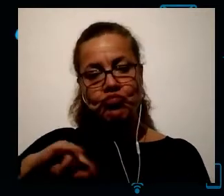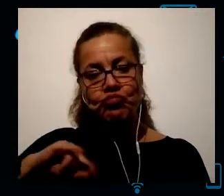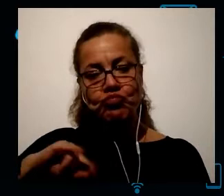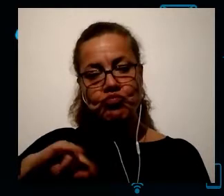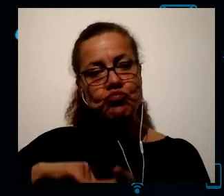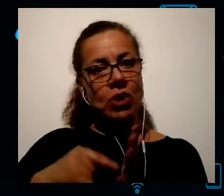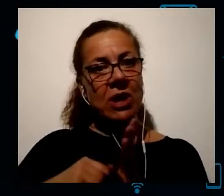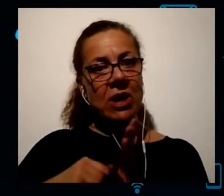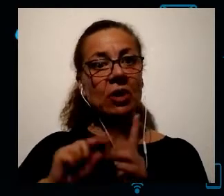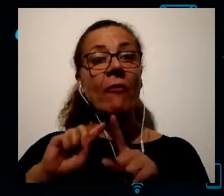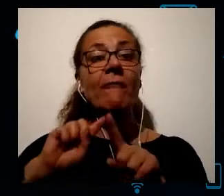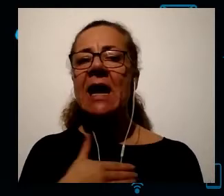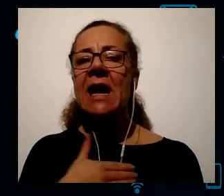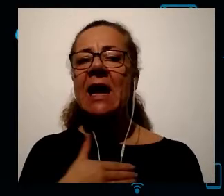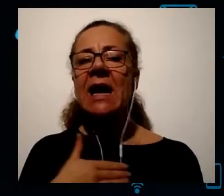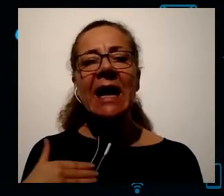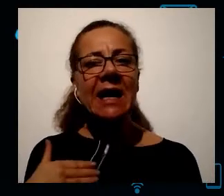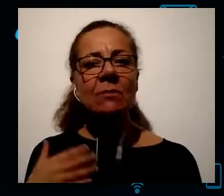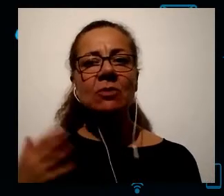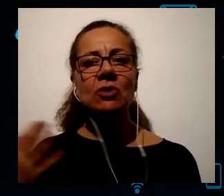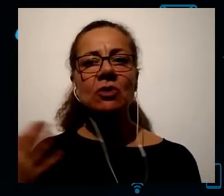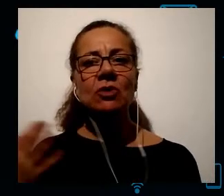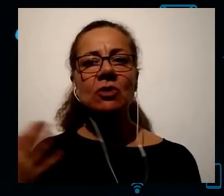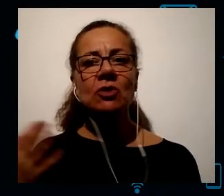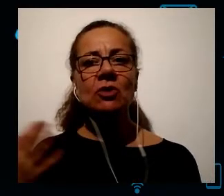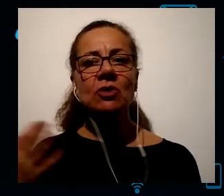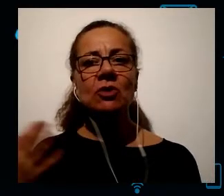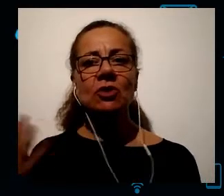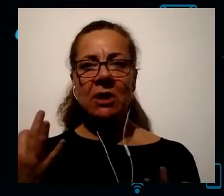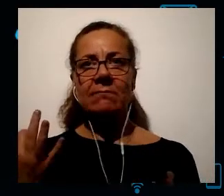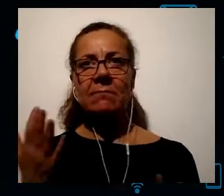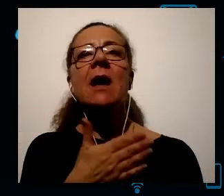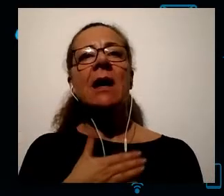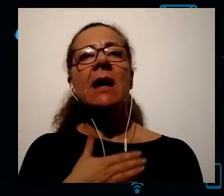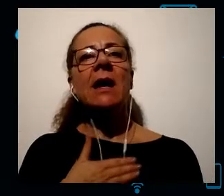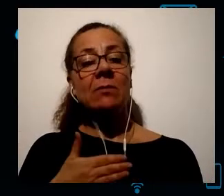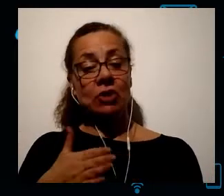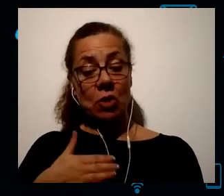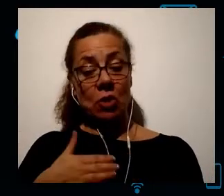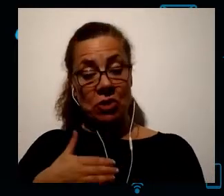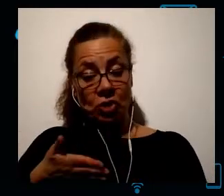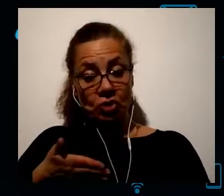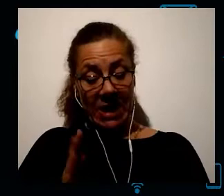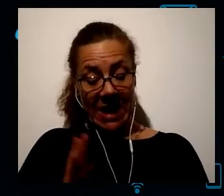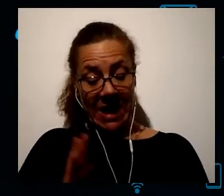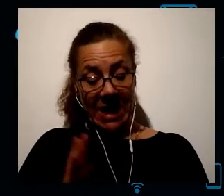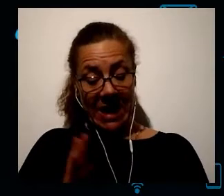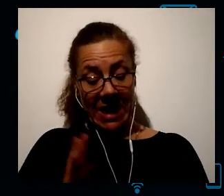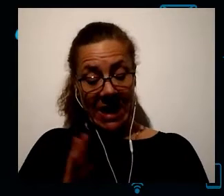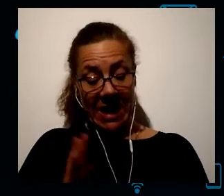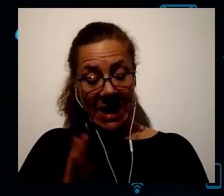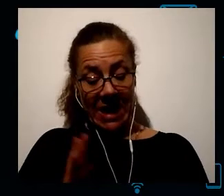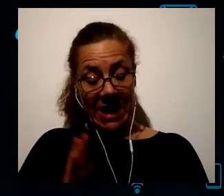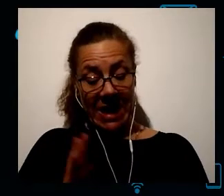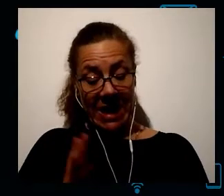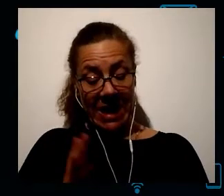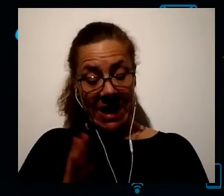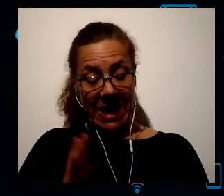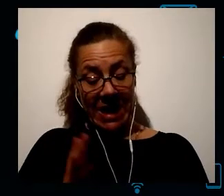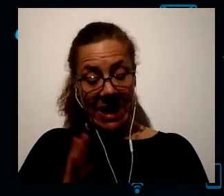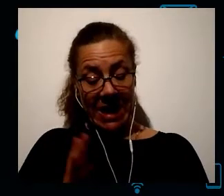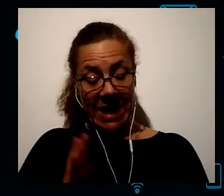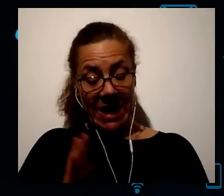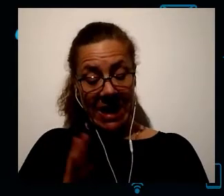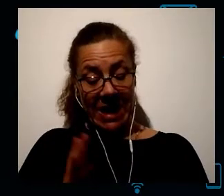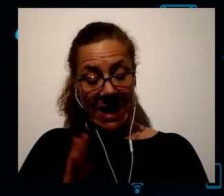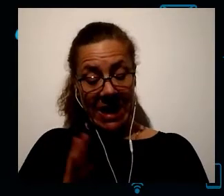queremos decir algo queremos que nuestros hijos no queremos que esos niños las niñas entiendan la tecnología de una manera determinada para